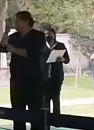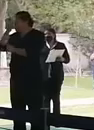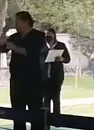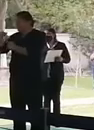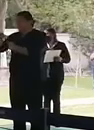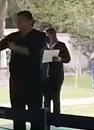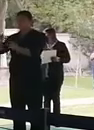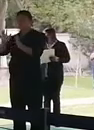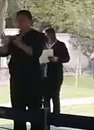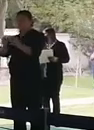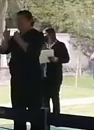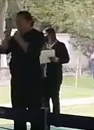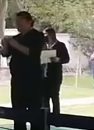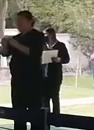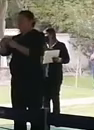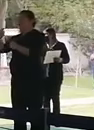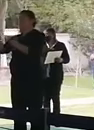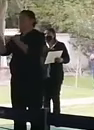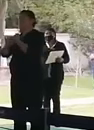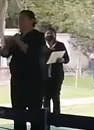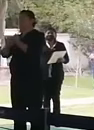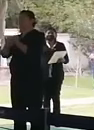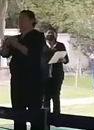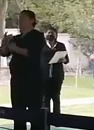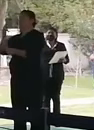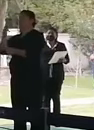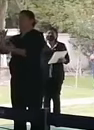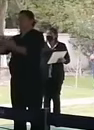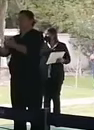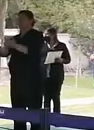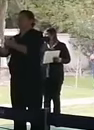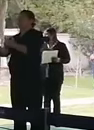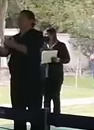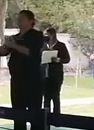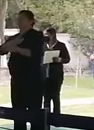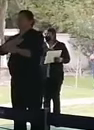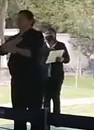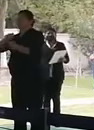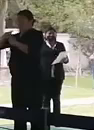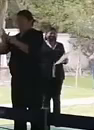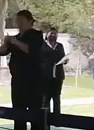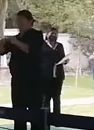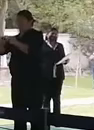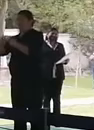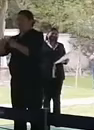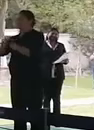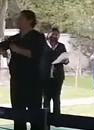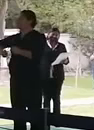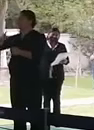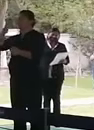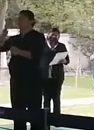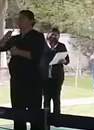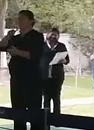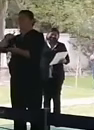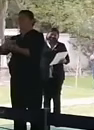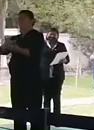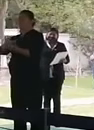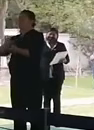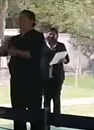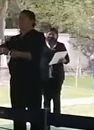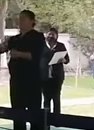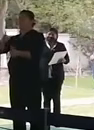que el mes de julio también seamos primer lugar a nivel nacional. Esto para nuestro estado es muy importante,